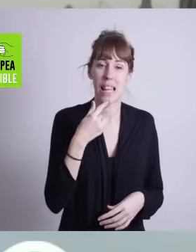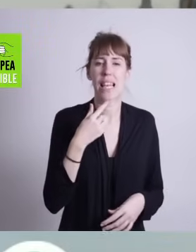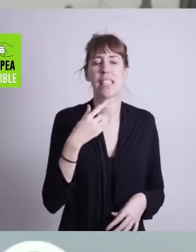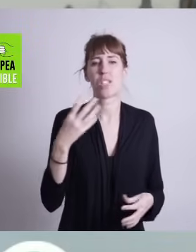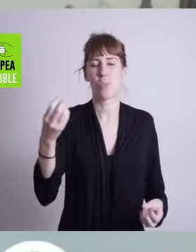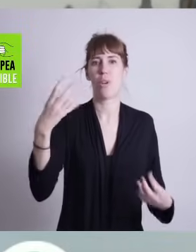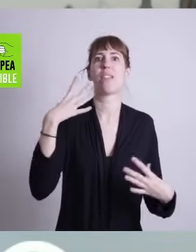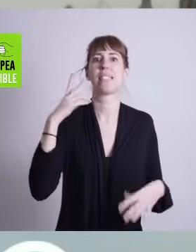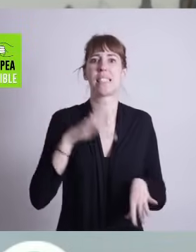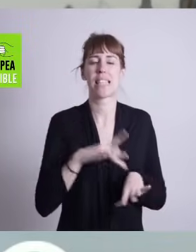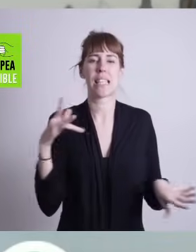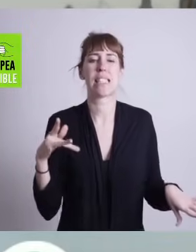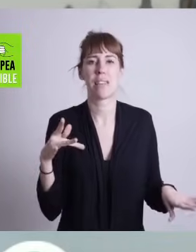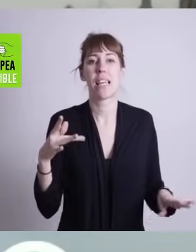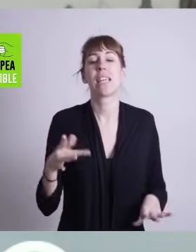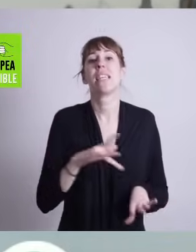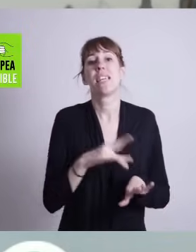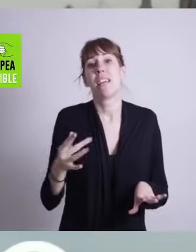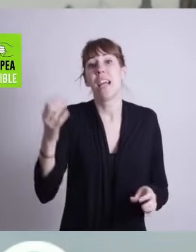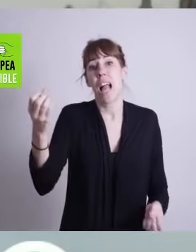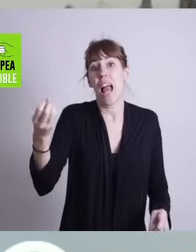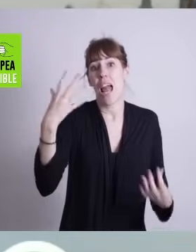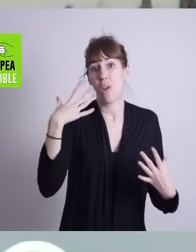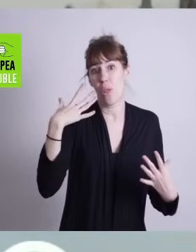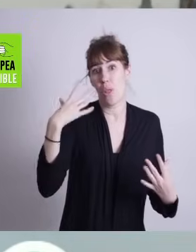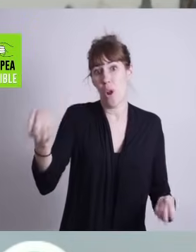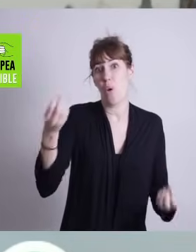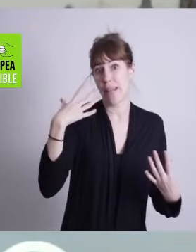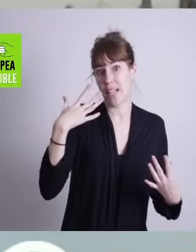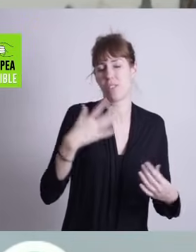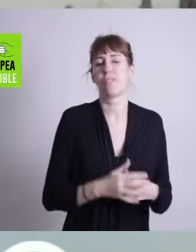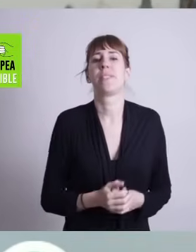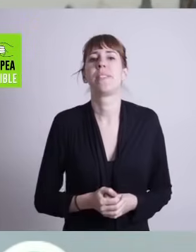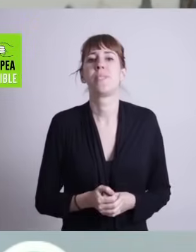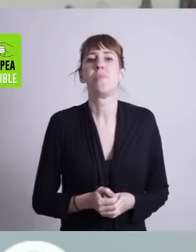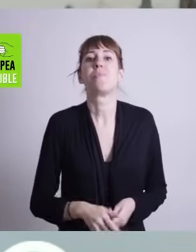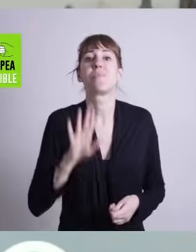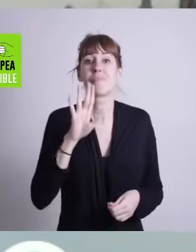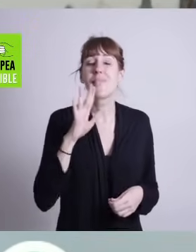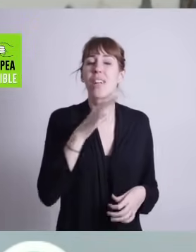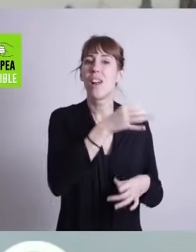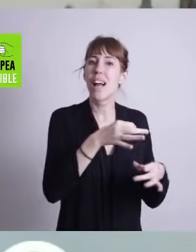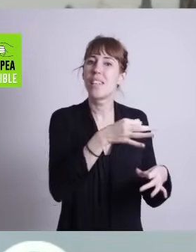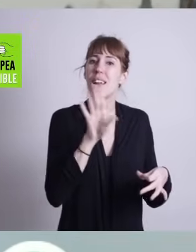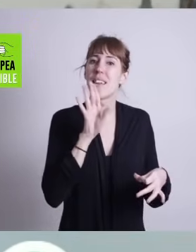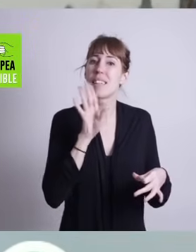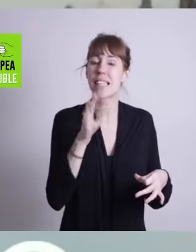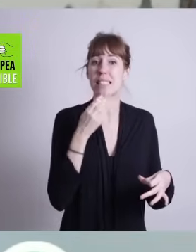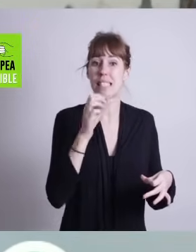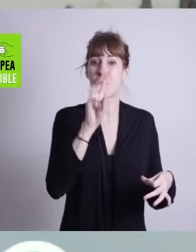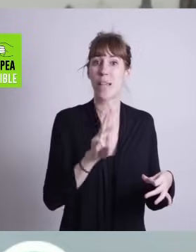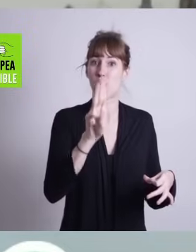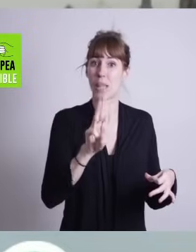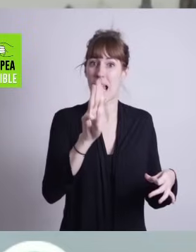Es decir, sensible a la luz, a las pulsiones lumínicas. Pero esta glándula, si no tiene el apoyo de la pituitaria,